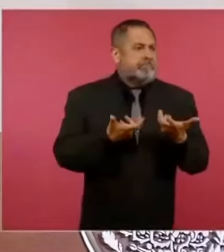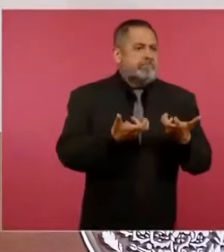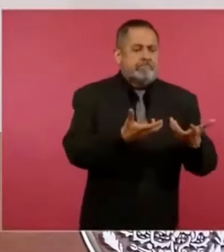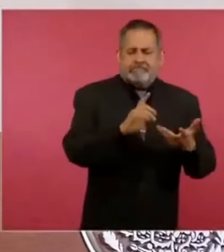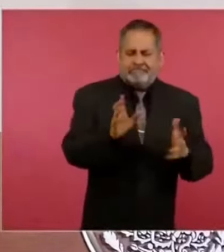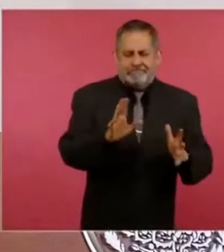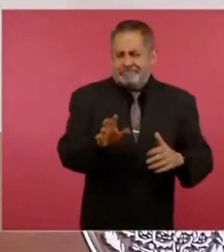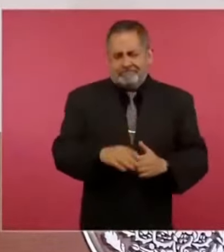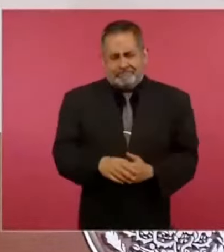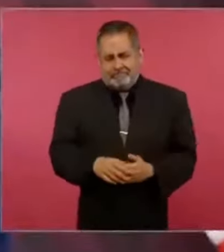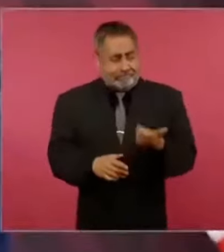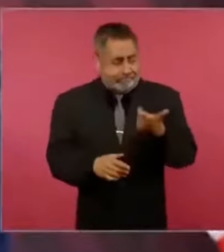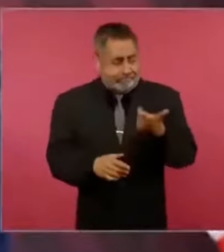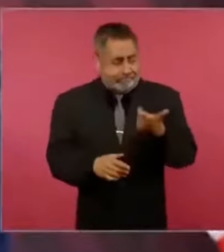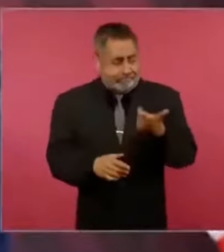El dinero es,